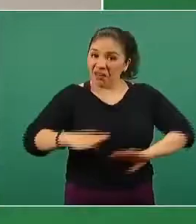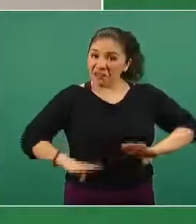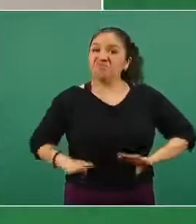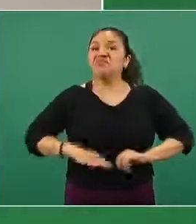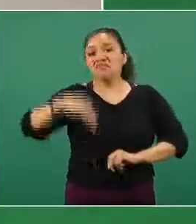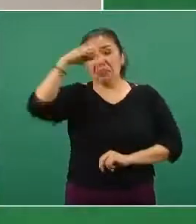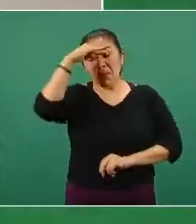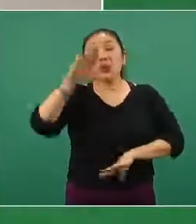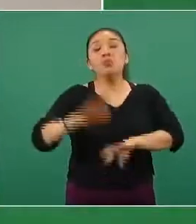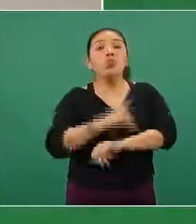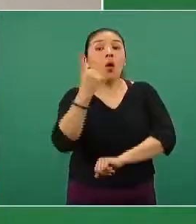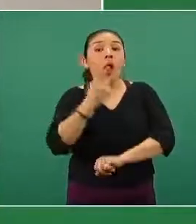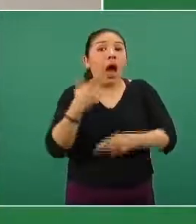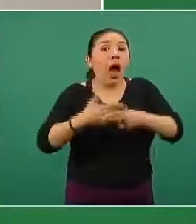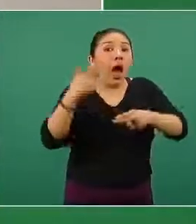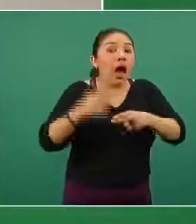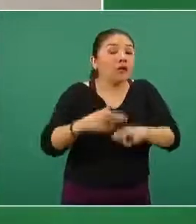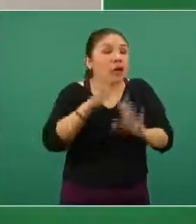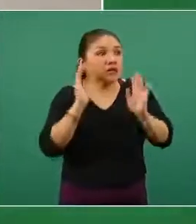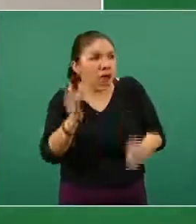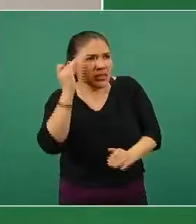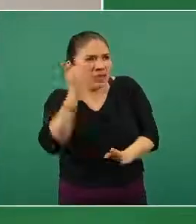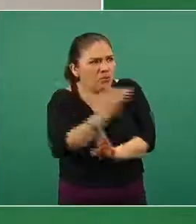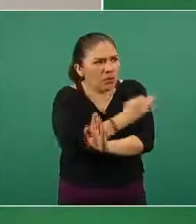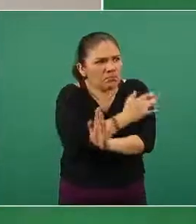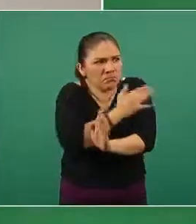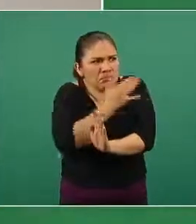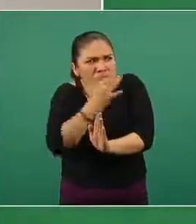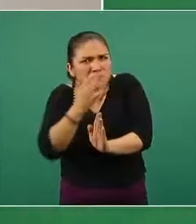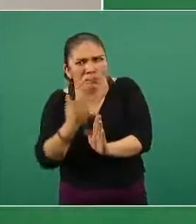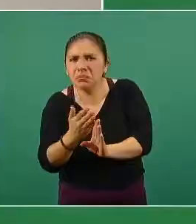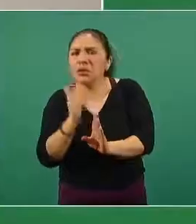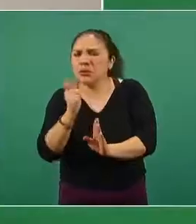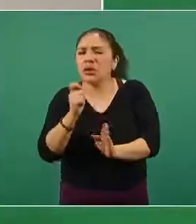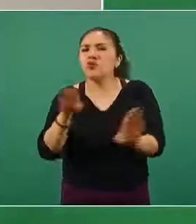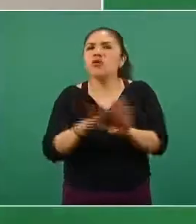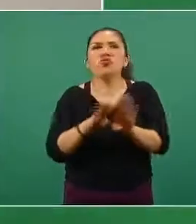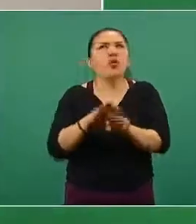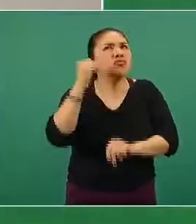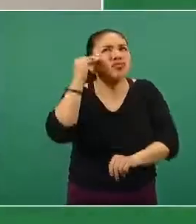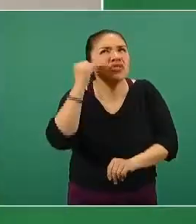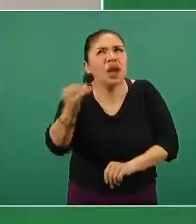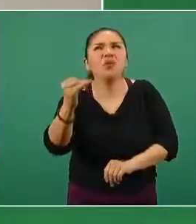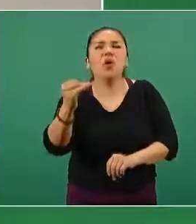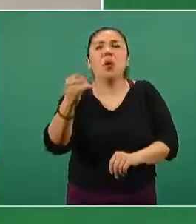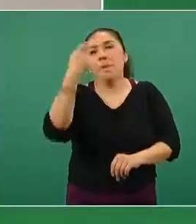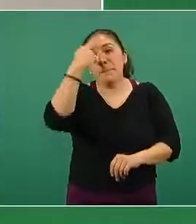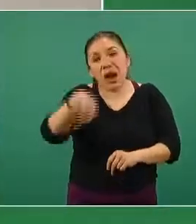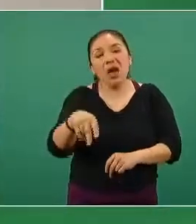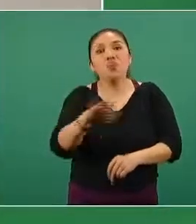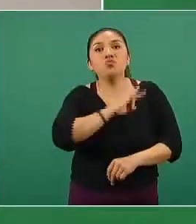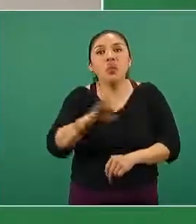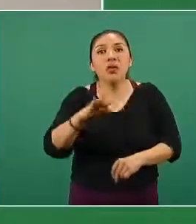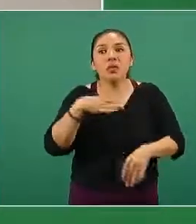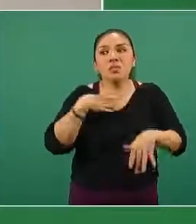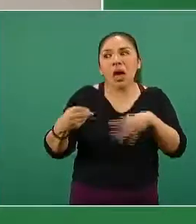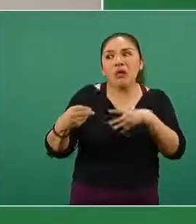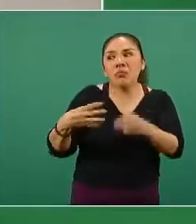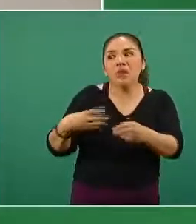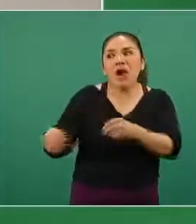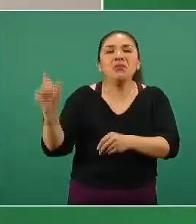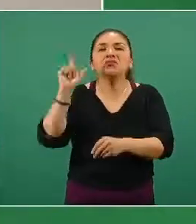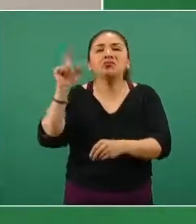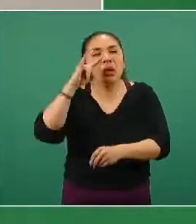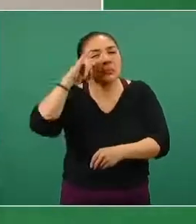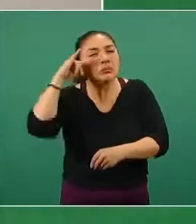porque hasta que no pase el tiempo suficiente, y estamos hablando de periodos de incubación de la enfermedad para efectos